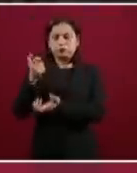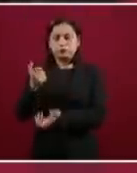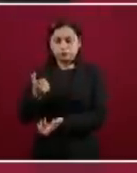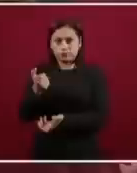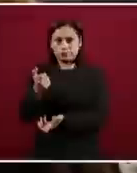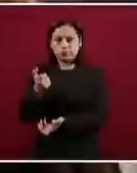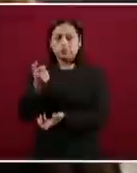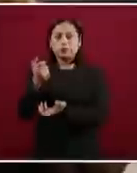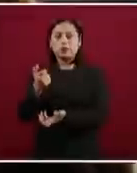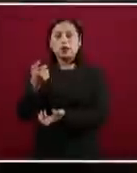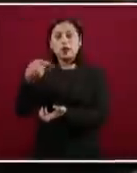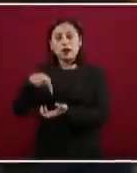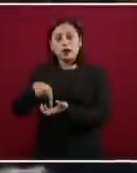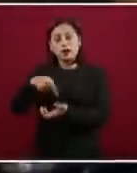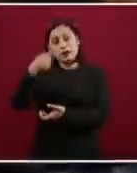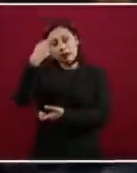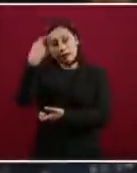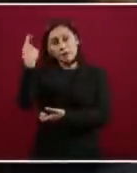supuestamente para el fomento turístico,